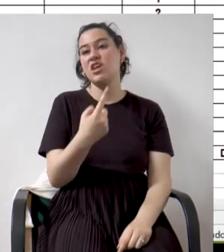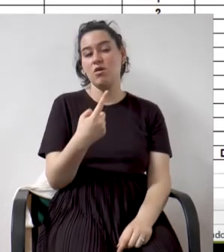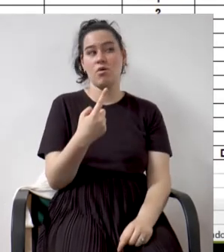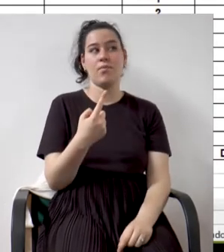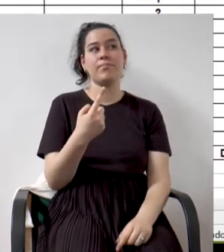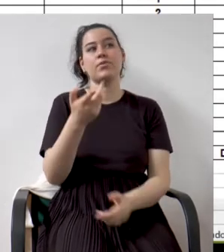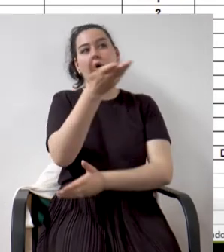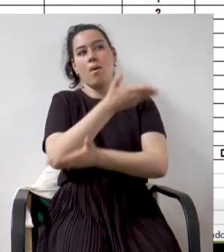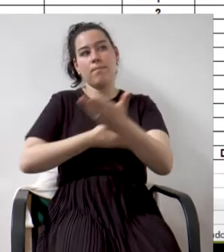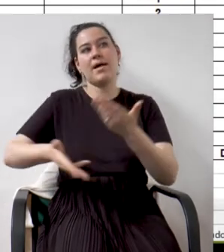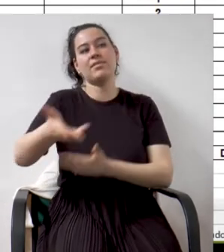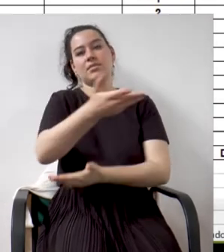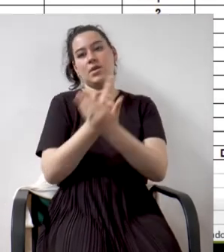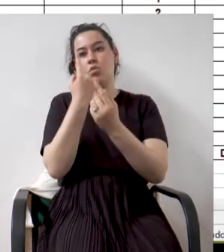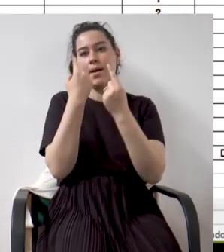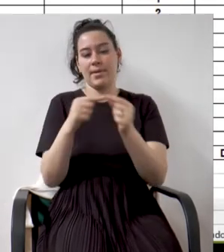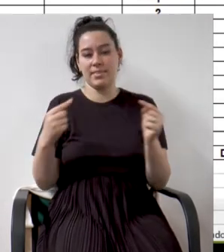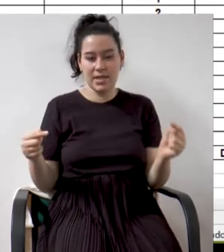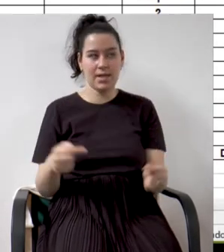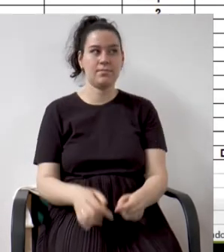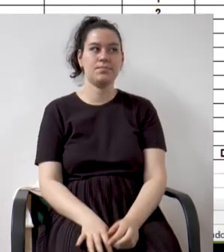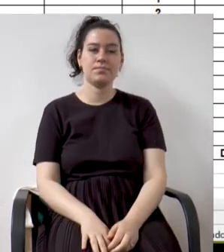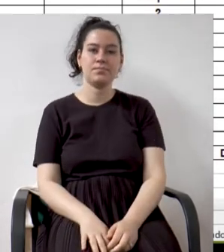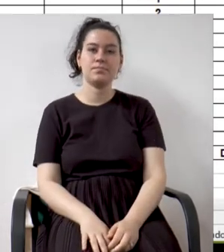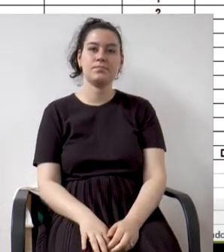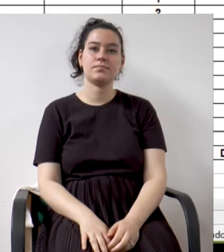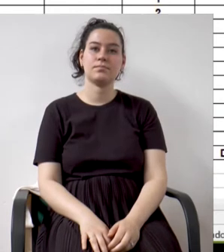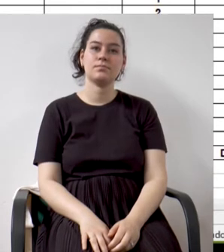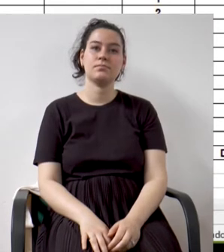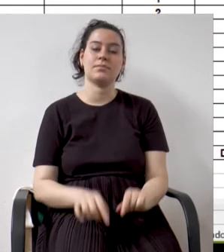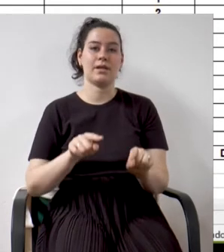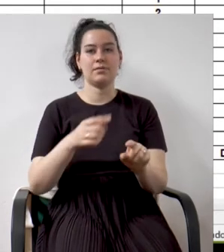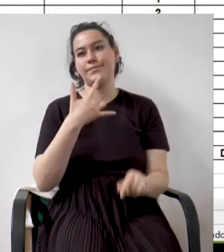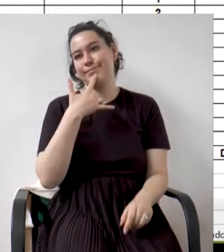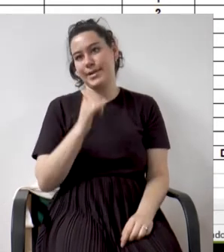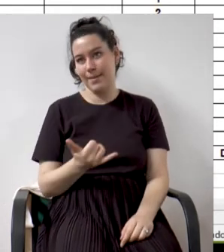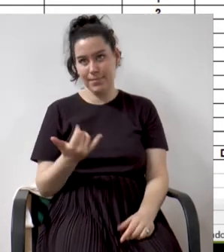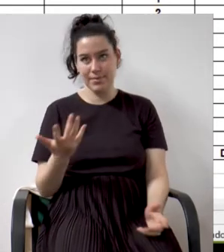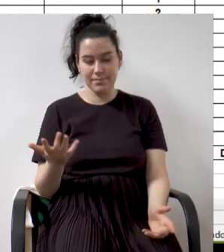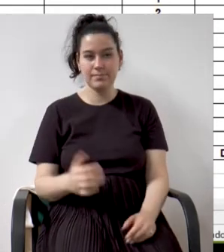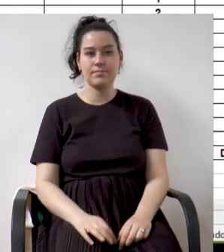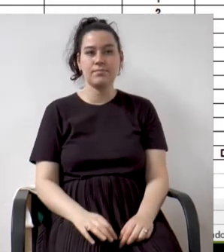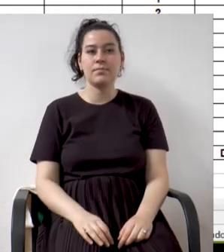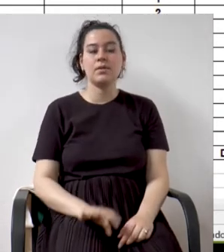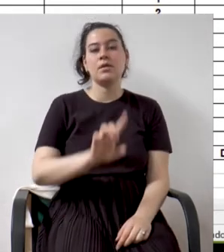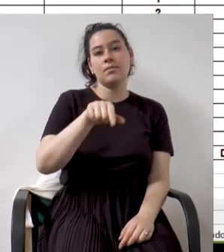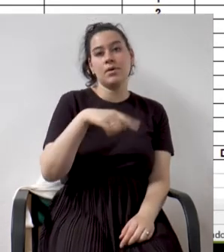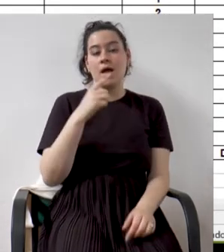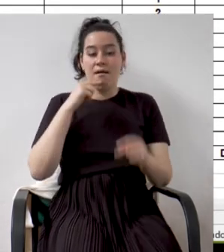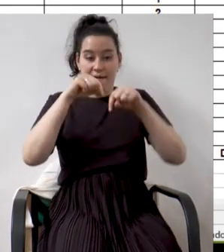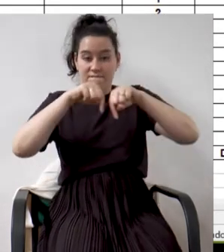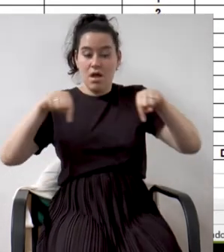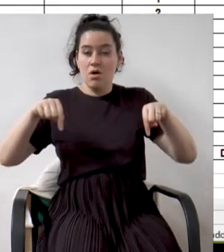el compartir una materia. Ahí yo hice unos cruces ahí totalmente aleatorios. Y después ven que abajo pongo